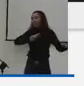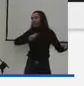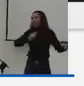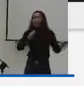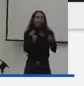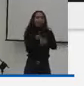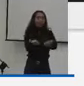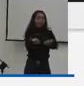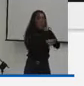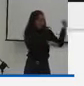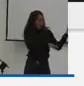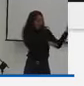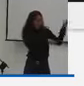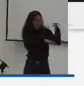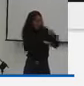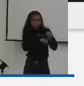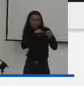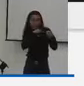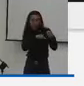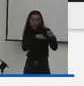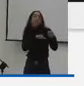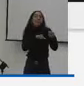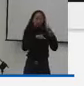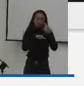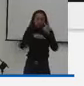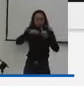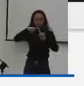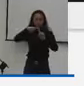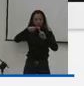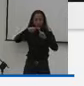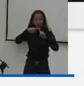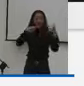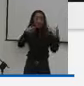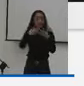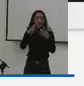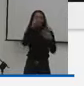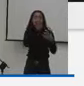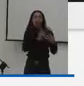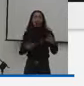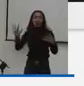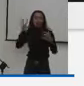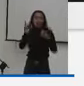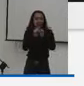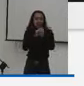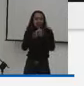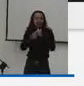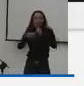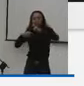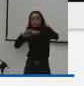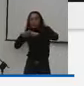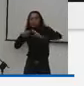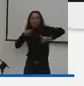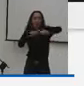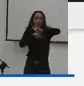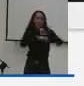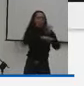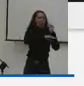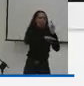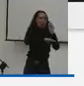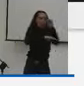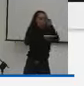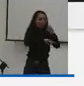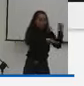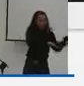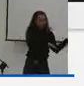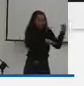más y ahora lo que se pretende es que todos los organismos primero tengan personería jurídica y segundo tengan el órgano de